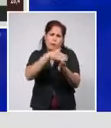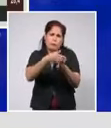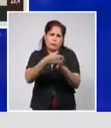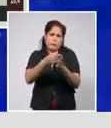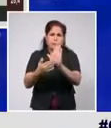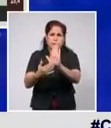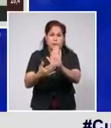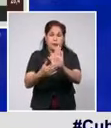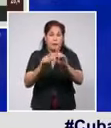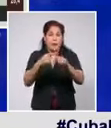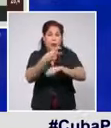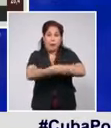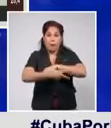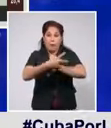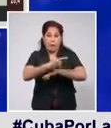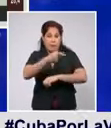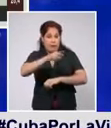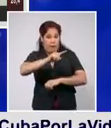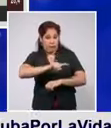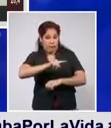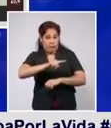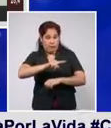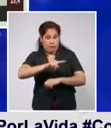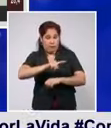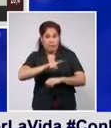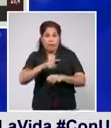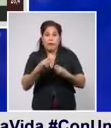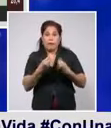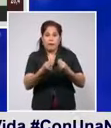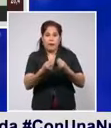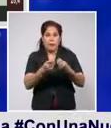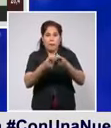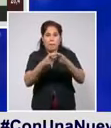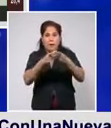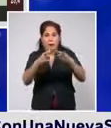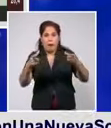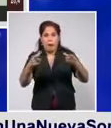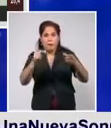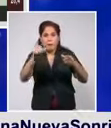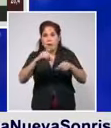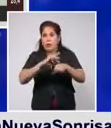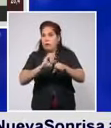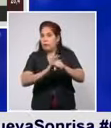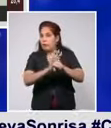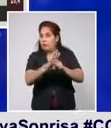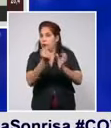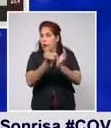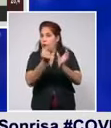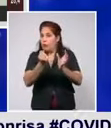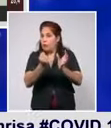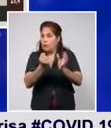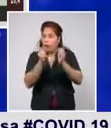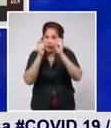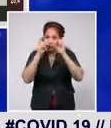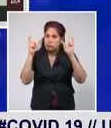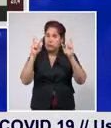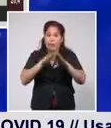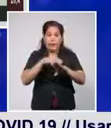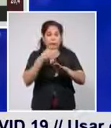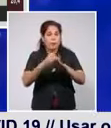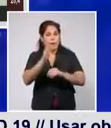los países que en el día de ayer aportaron el mayor número de casos, llama la atención que después de